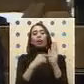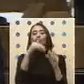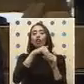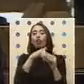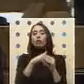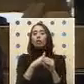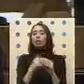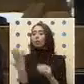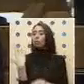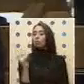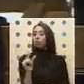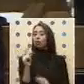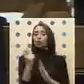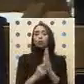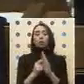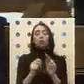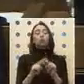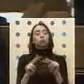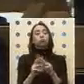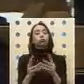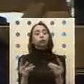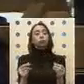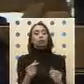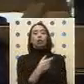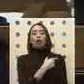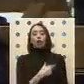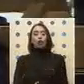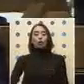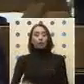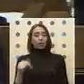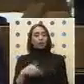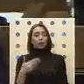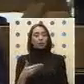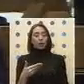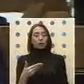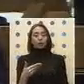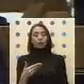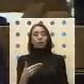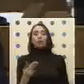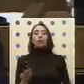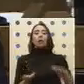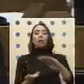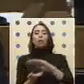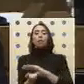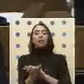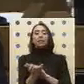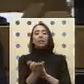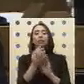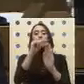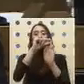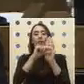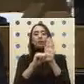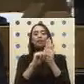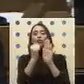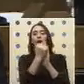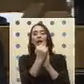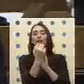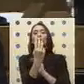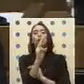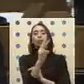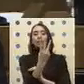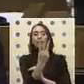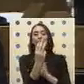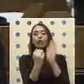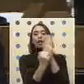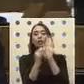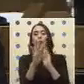en pocos meses, puesto que el gobierno actual, al presentar las indicaciones a los artículos 3 y 507 del